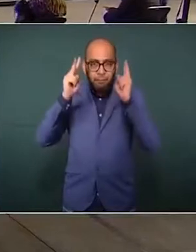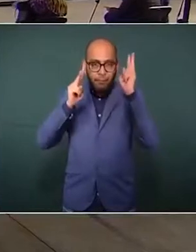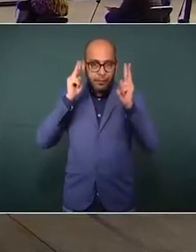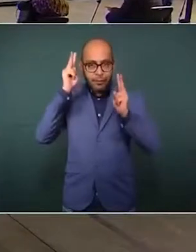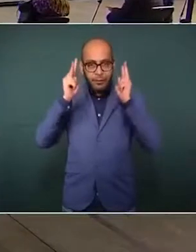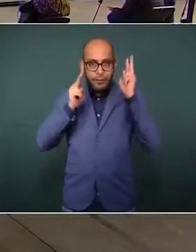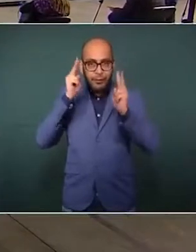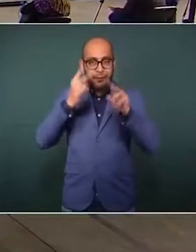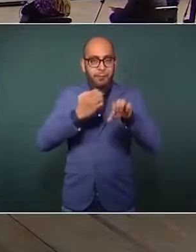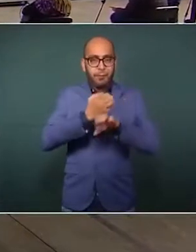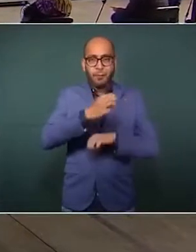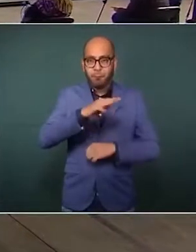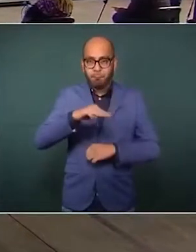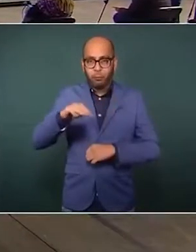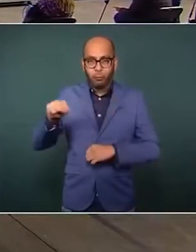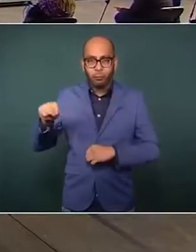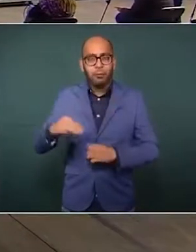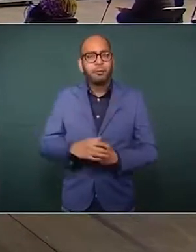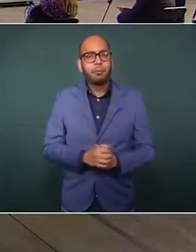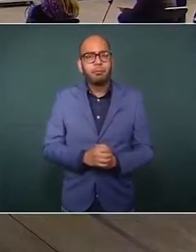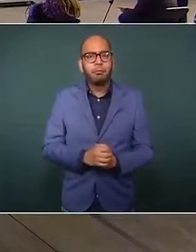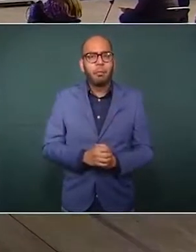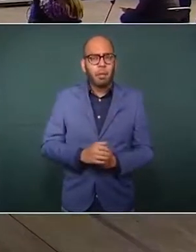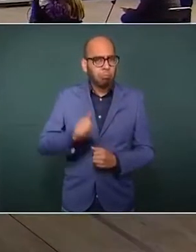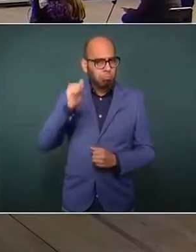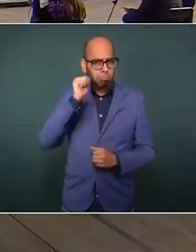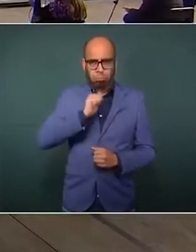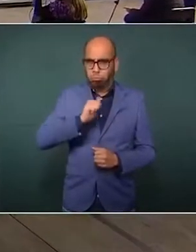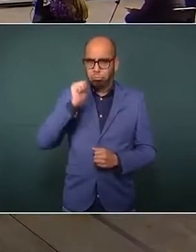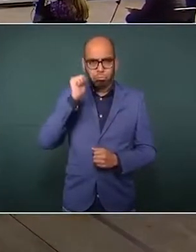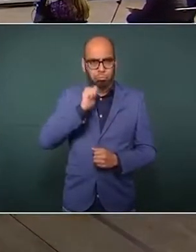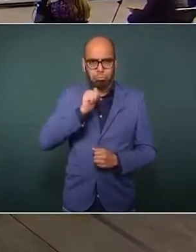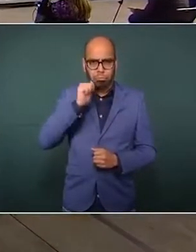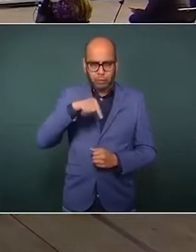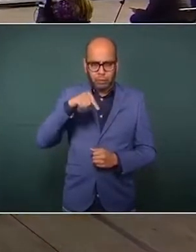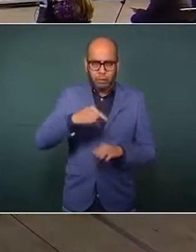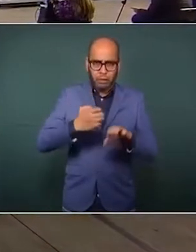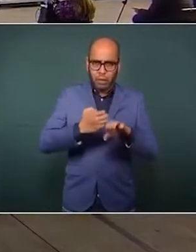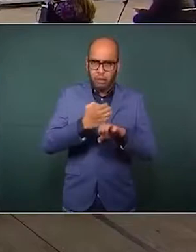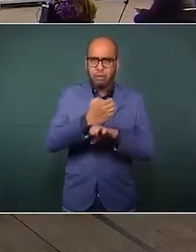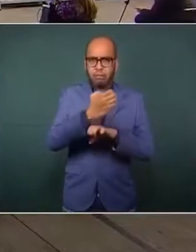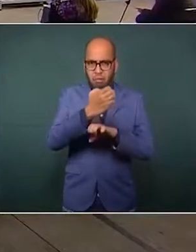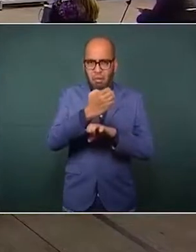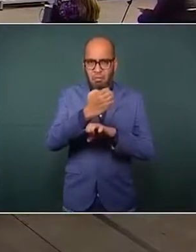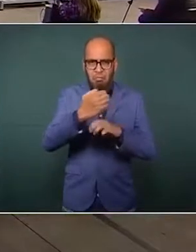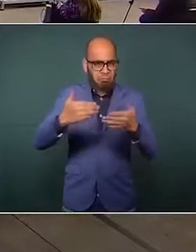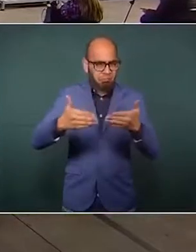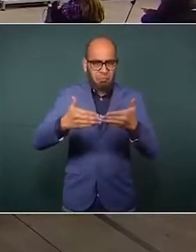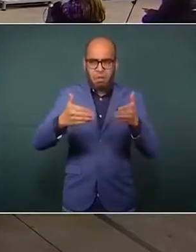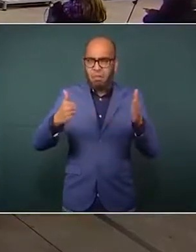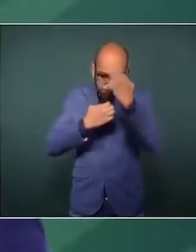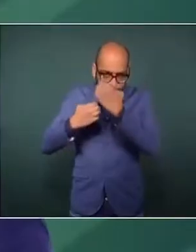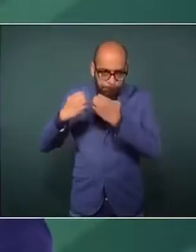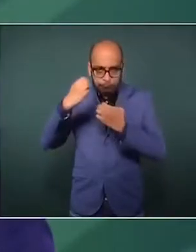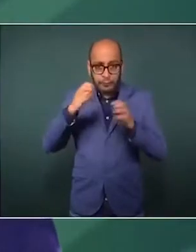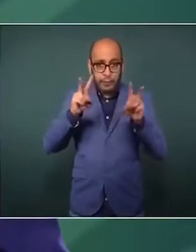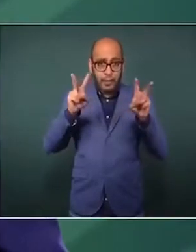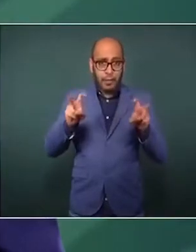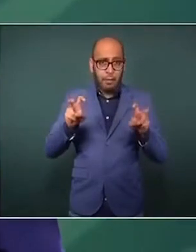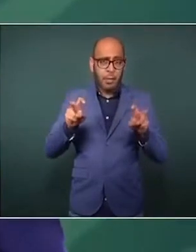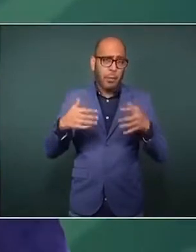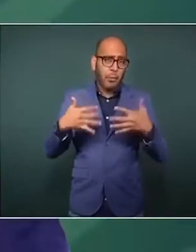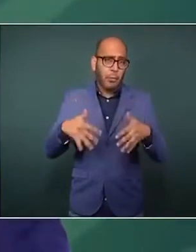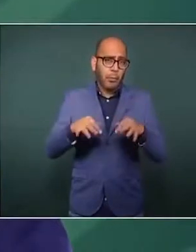siempre este estado lo recibe con los brazos abiertos señor presidente bienvenido fueron las